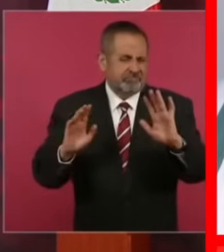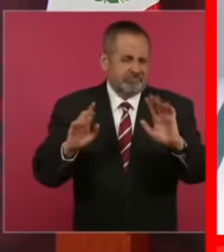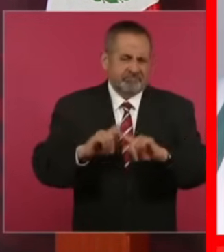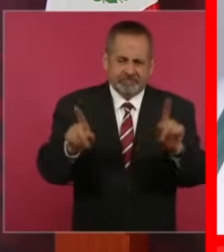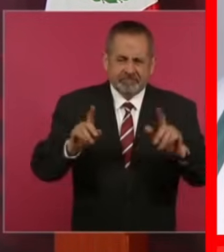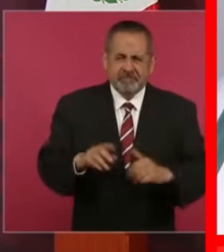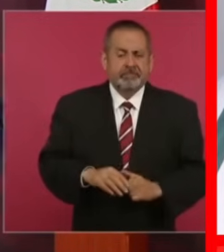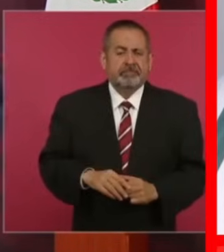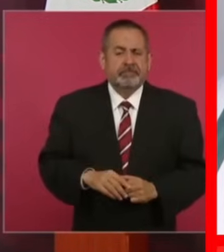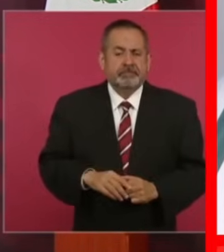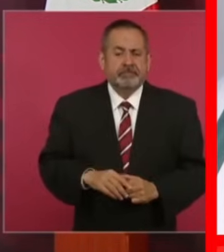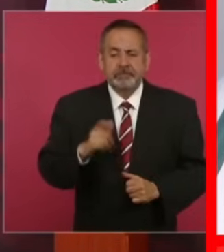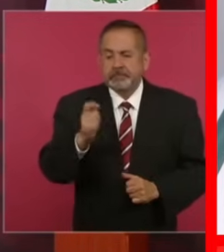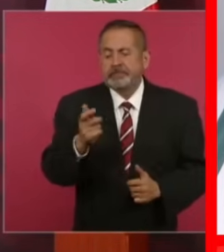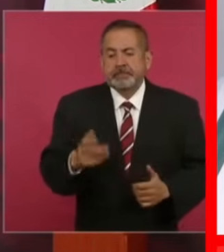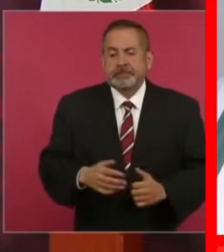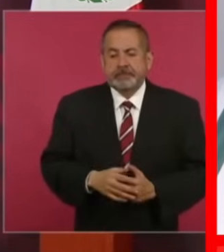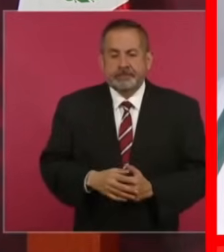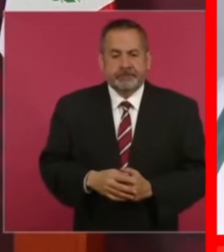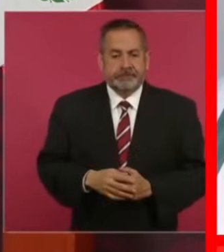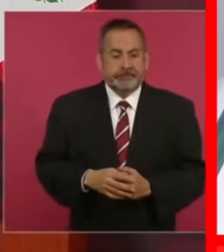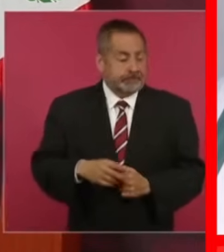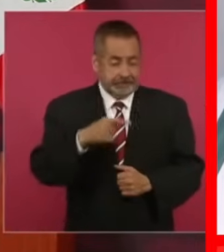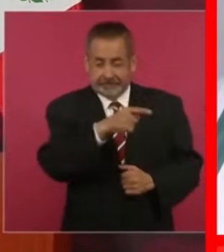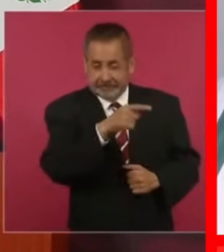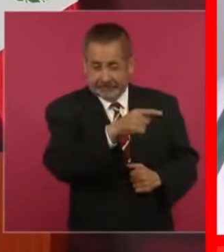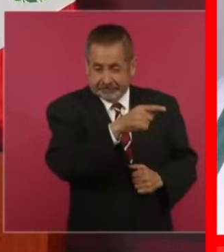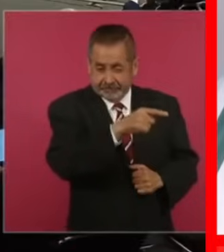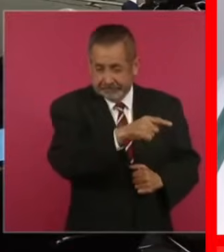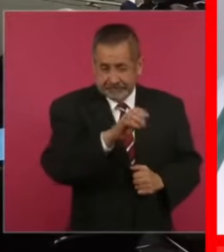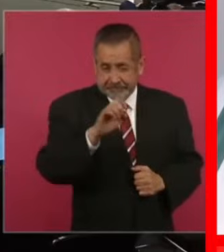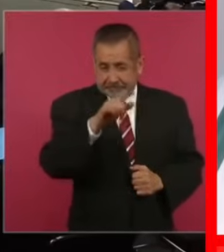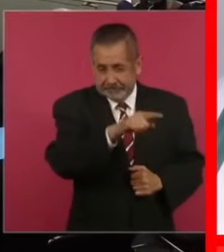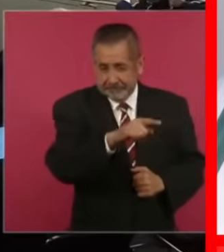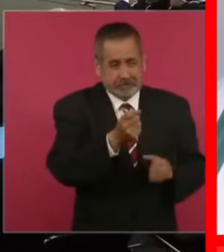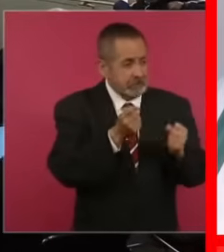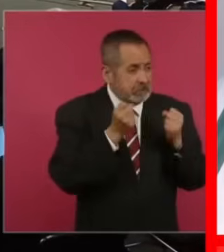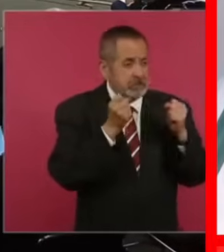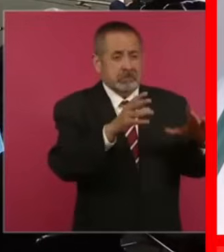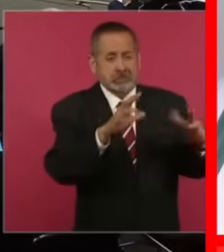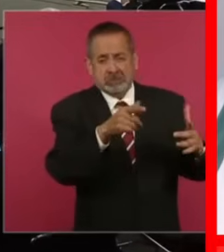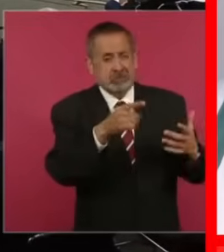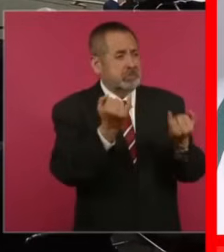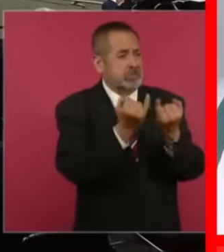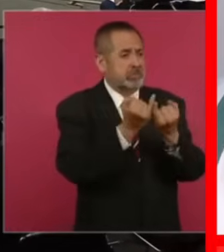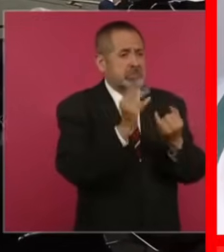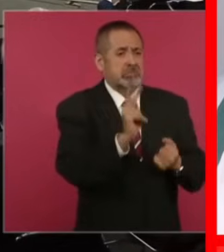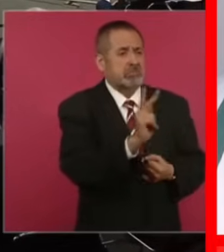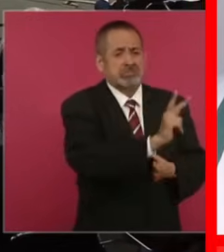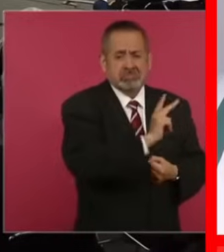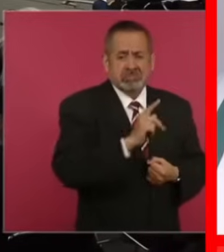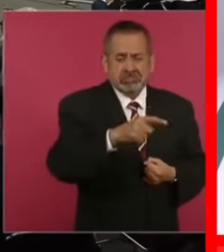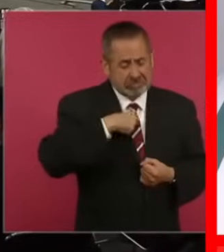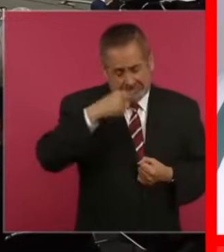distintas porque así como él hay muchos